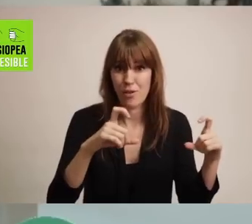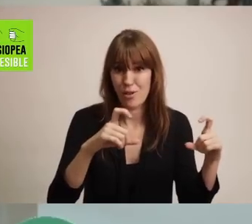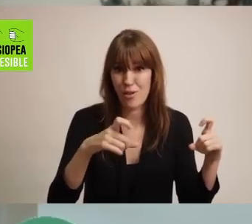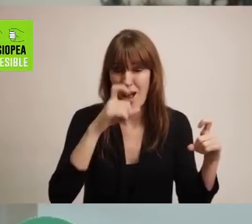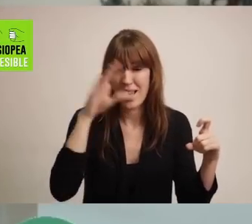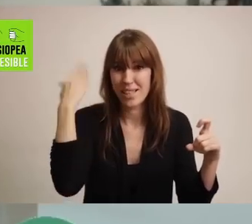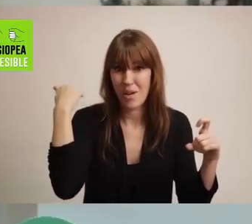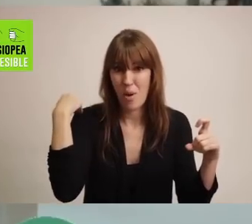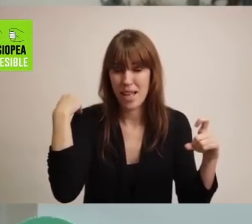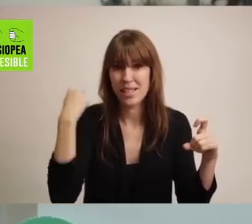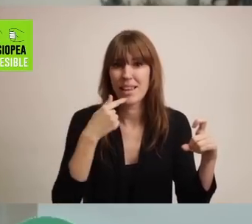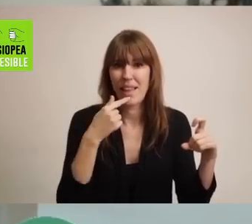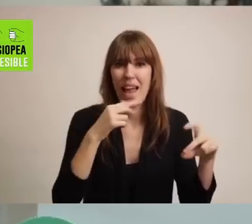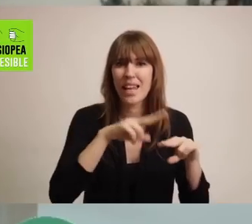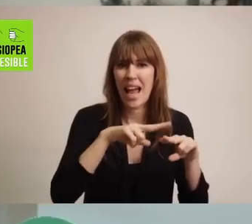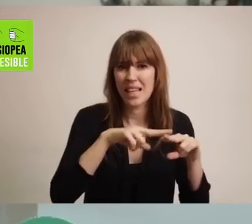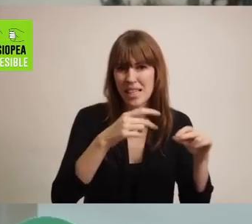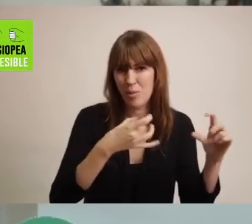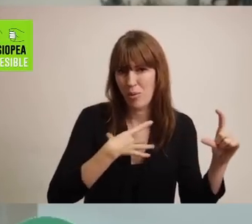que se supone que era el positivo. Bueno, pues esos son